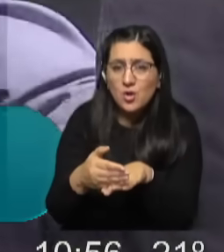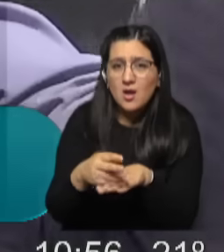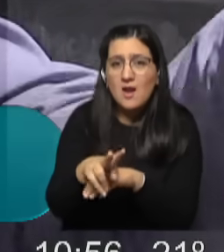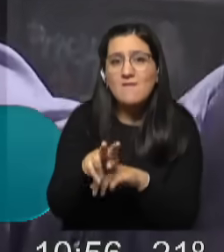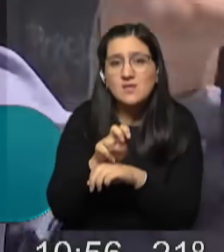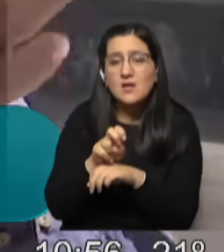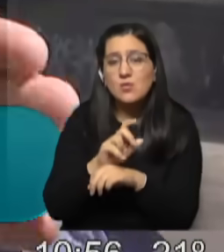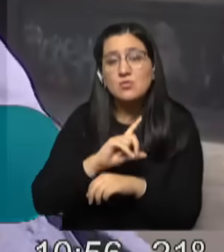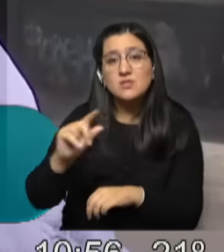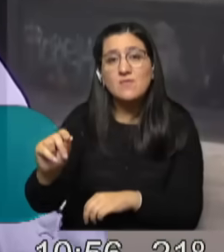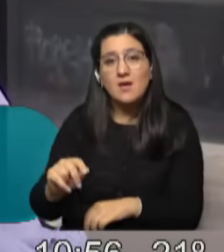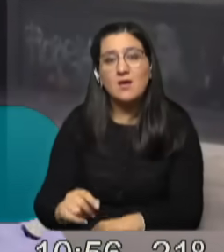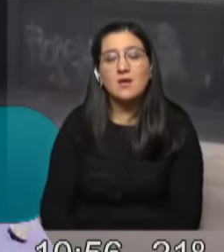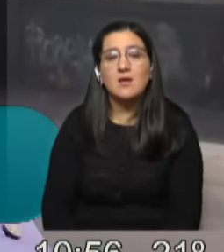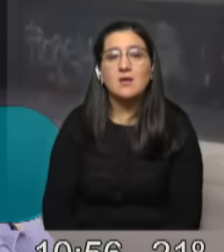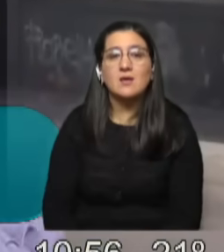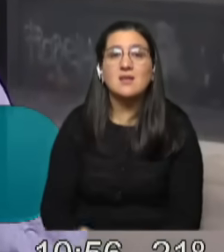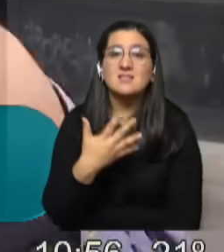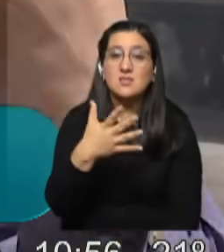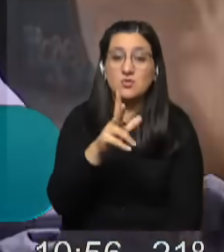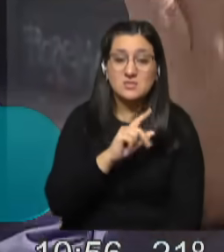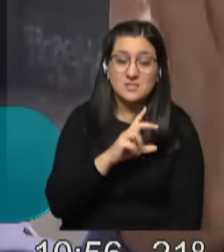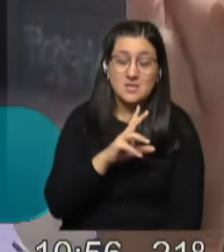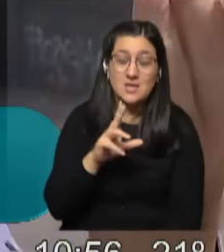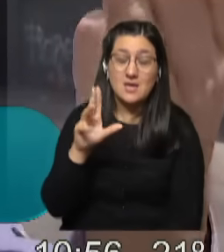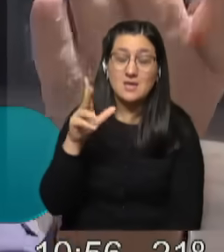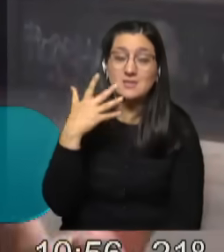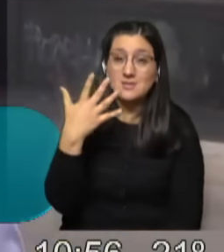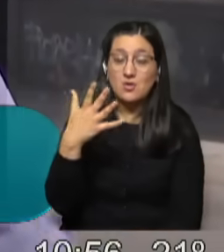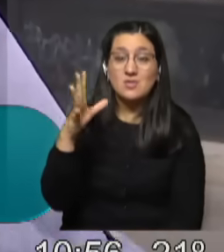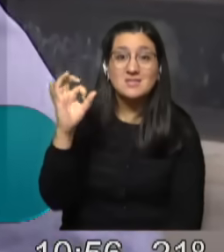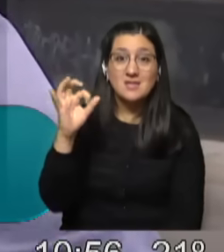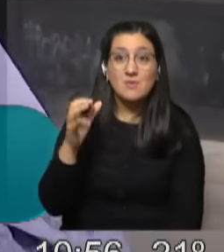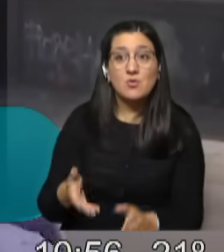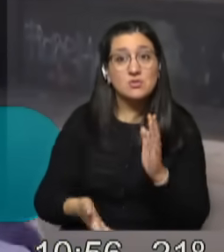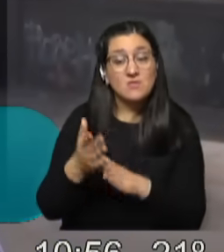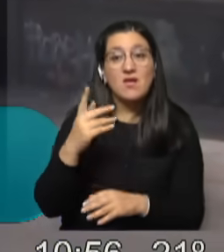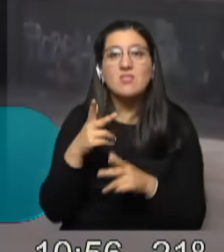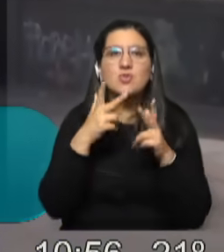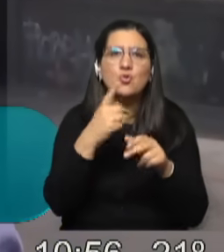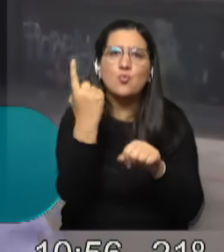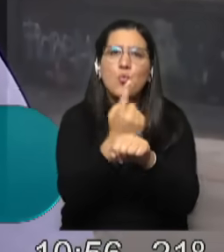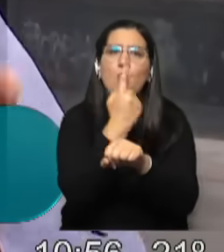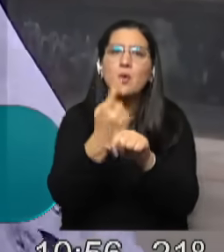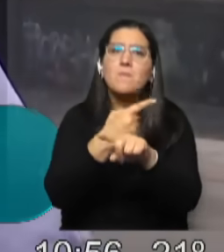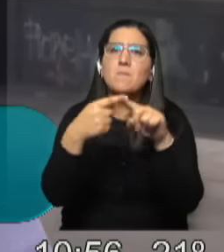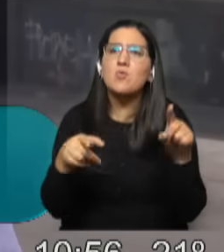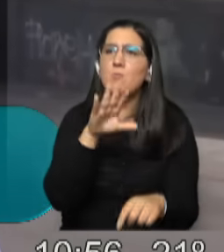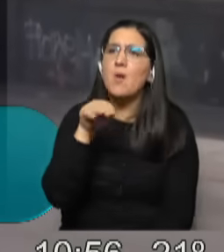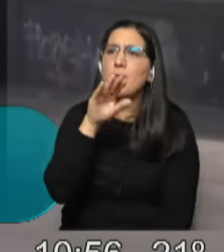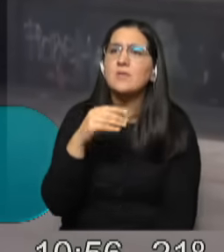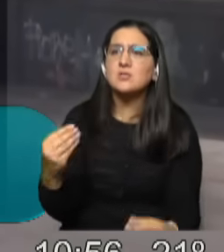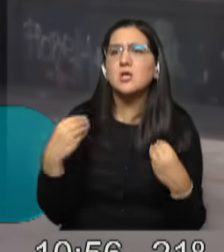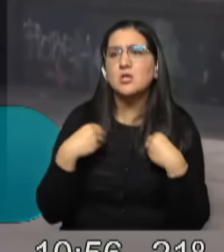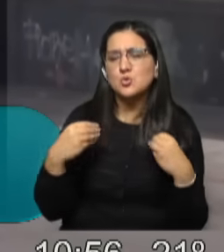fiscal, cuando se retira ya el 5 de septiembre de este año, se retira de la Fiscalía, ella dice que estuvo una hora y media y que se cansó